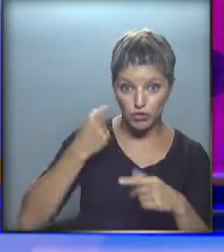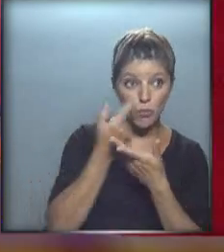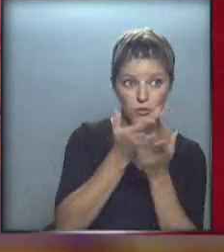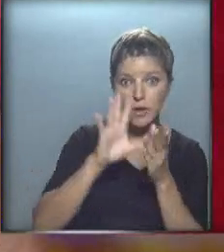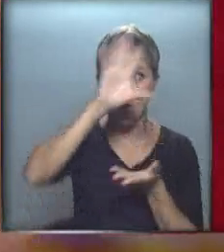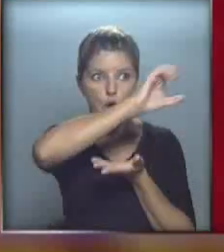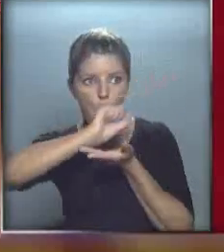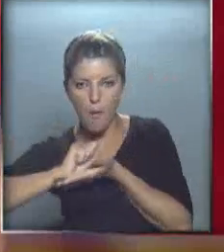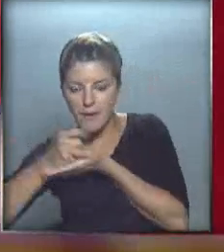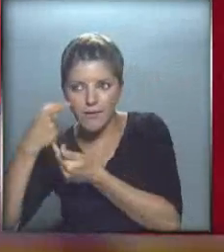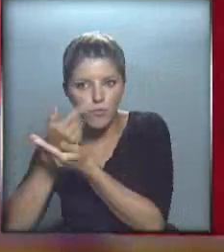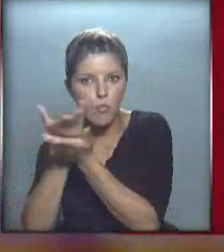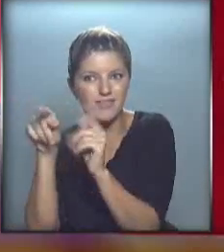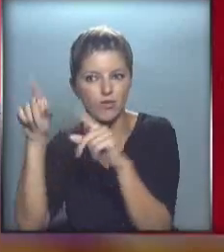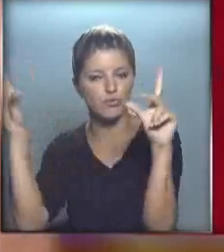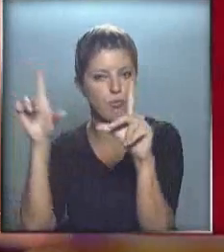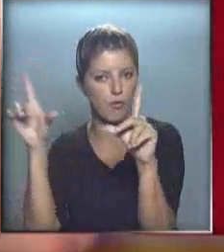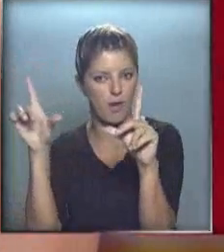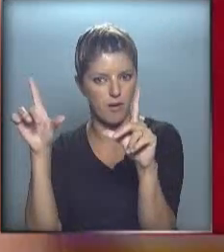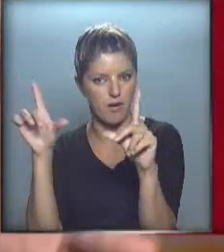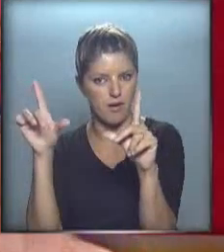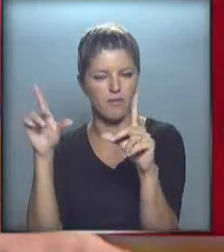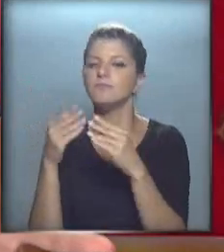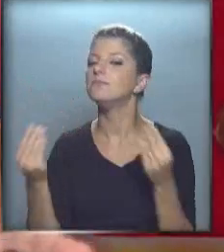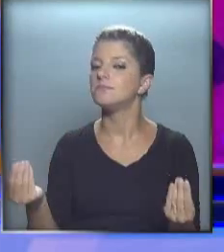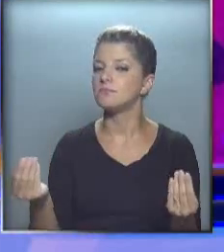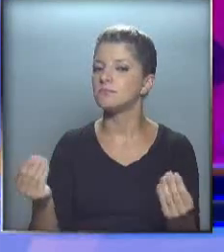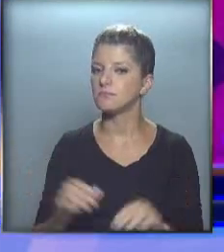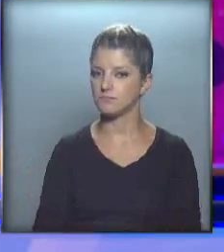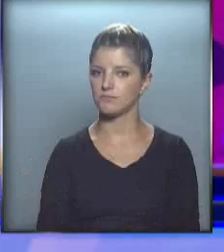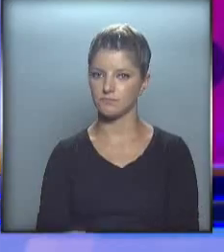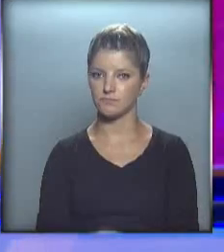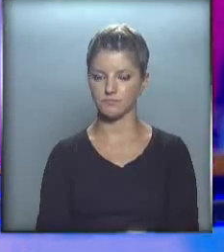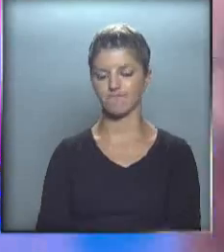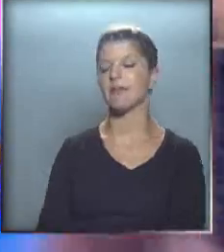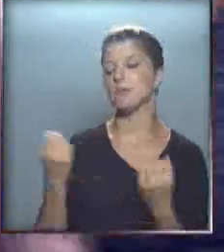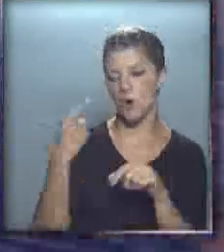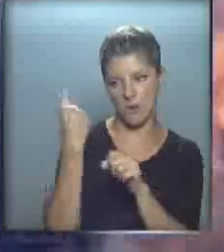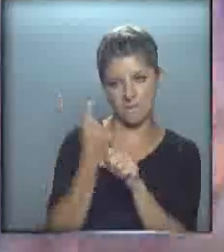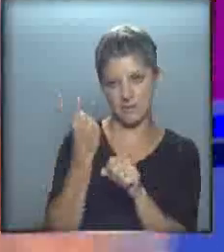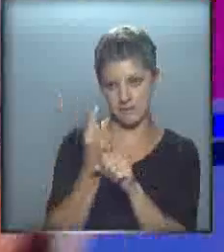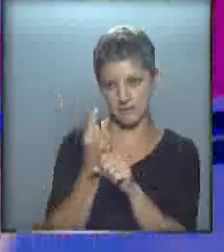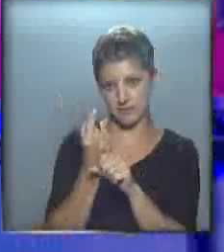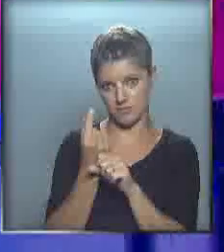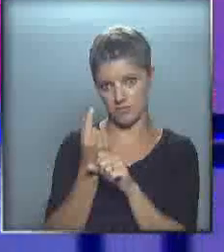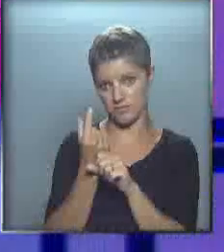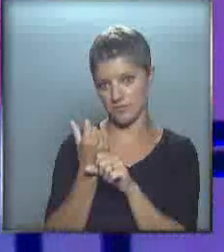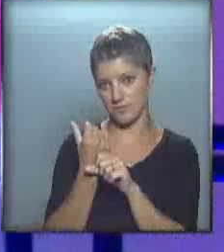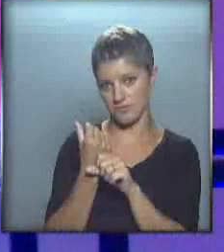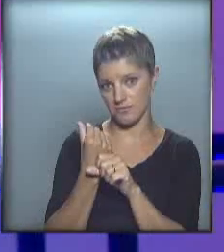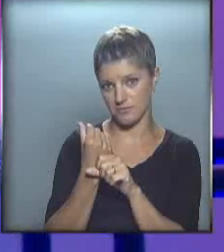acá. Agarran un pedazo de nuestro programa y lo llevan a otro. Bueno, previamente se tienen que